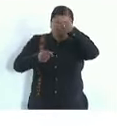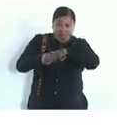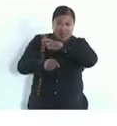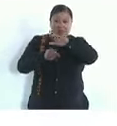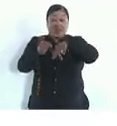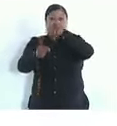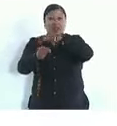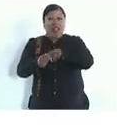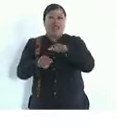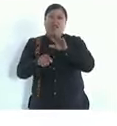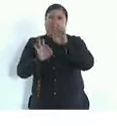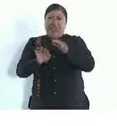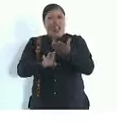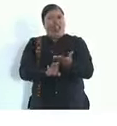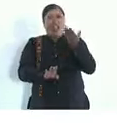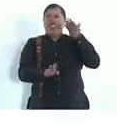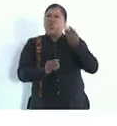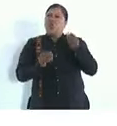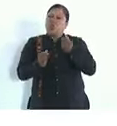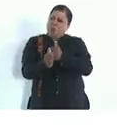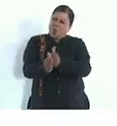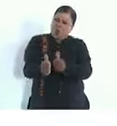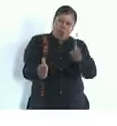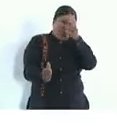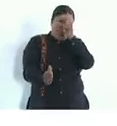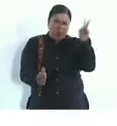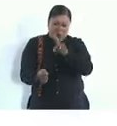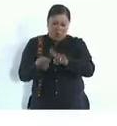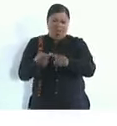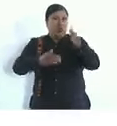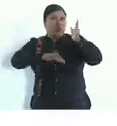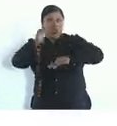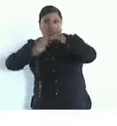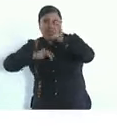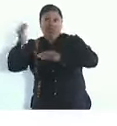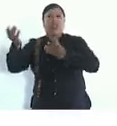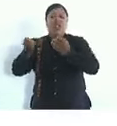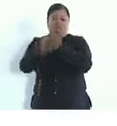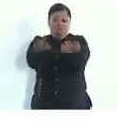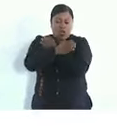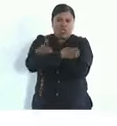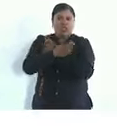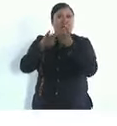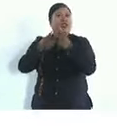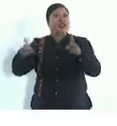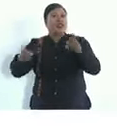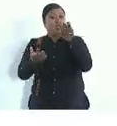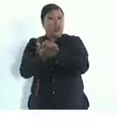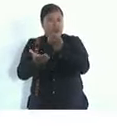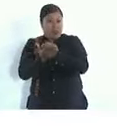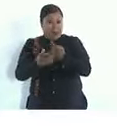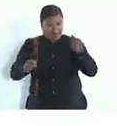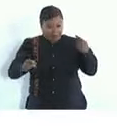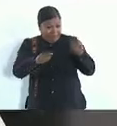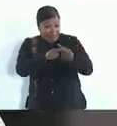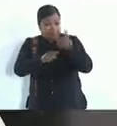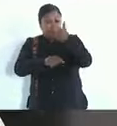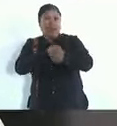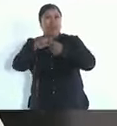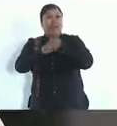un rezago en temas de infraestructura, educación y desarrollo económico. En este sexenio, las